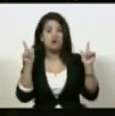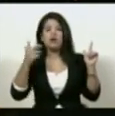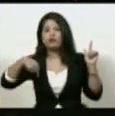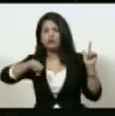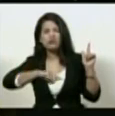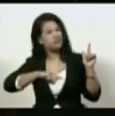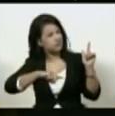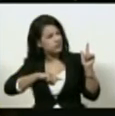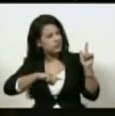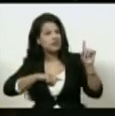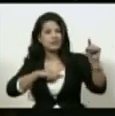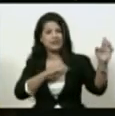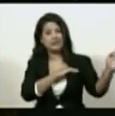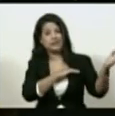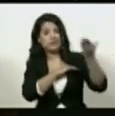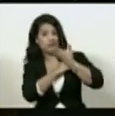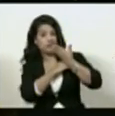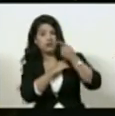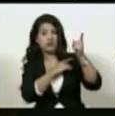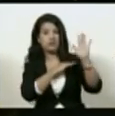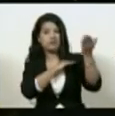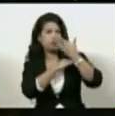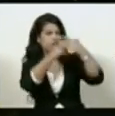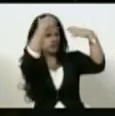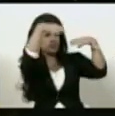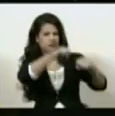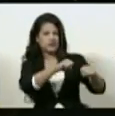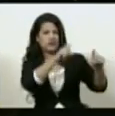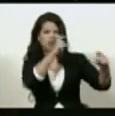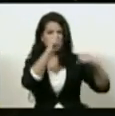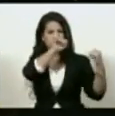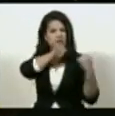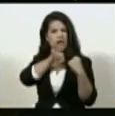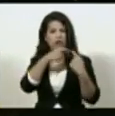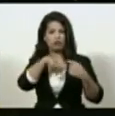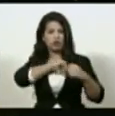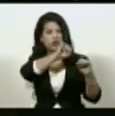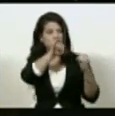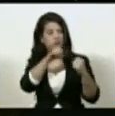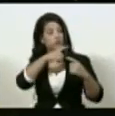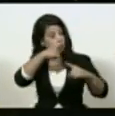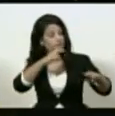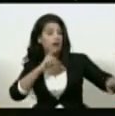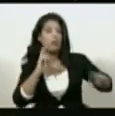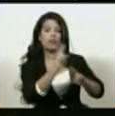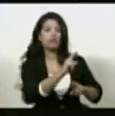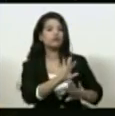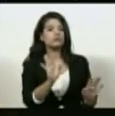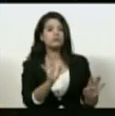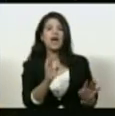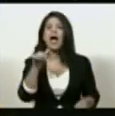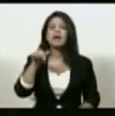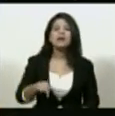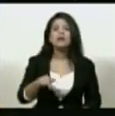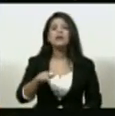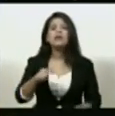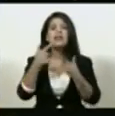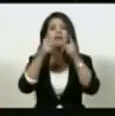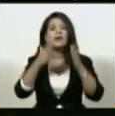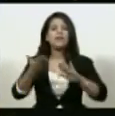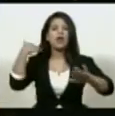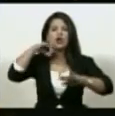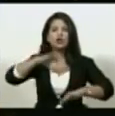insolente amenaza planteada por un imperio xenófobo y racista. El pensamiento antiimperialista de nuestro